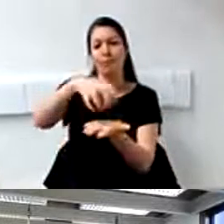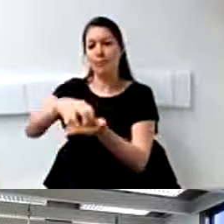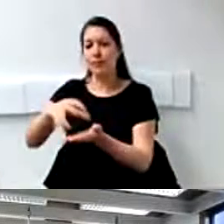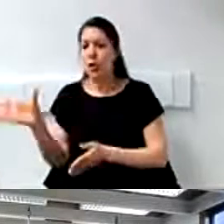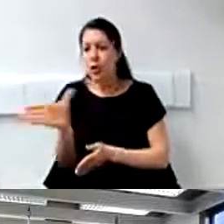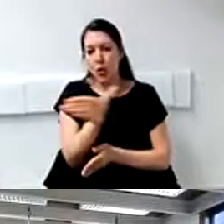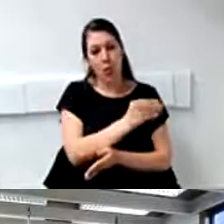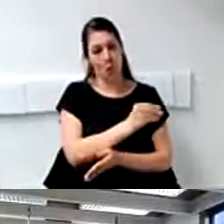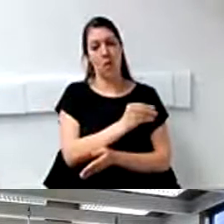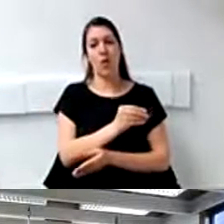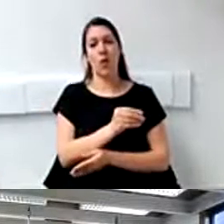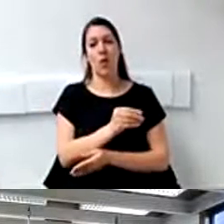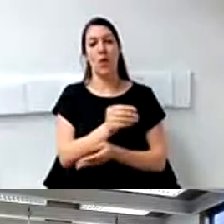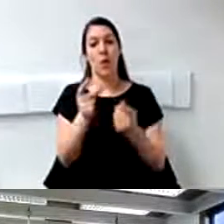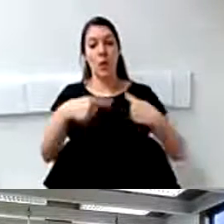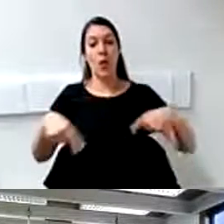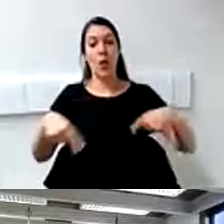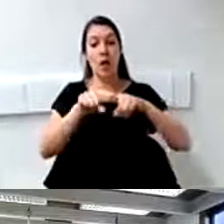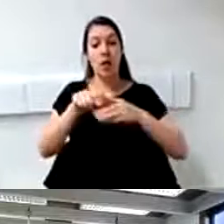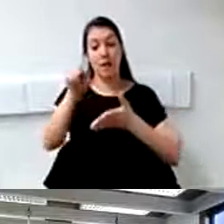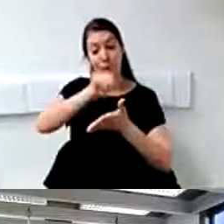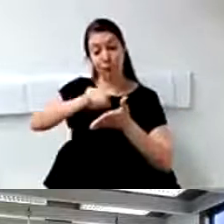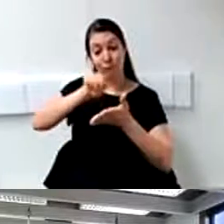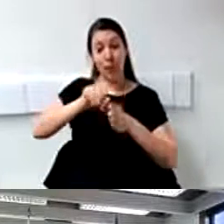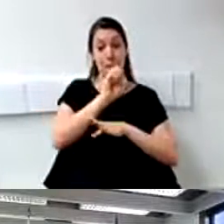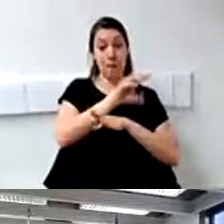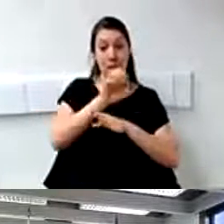todo lo que hayan... porque a veces